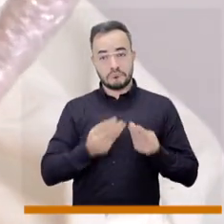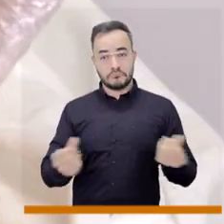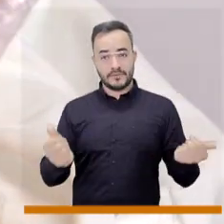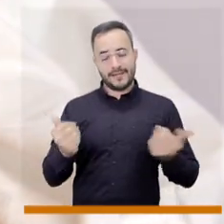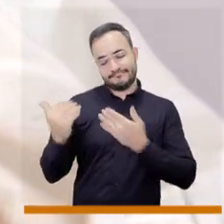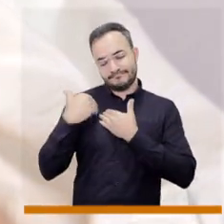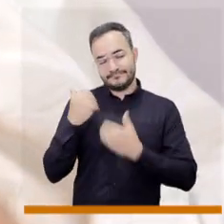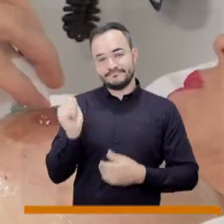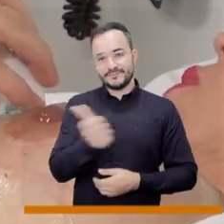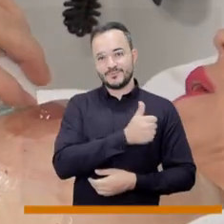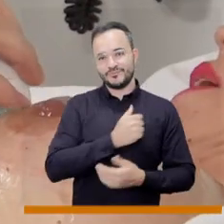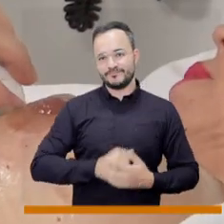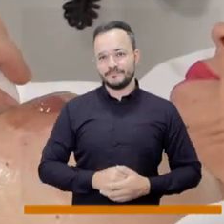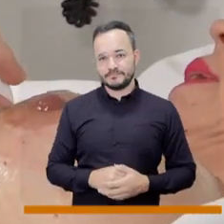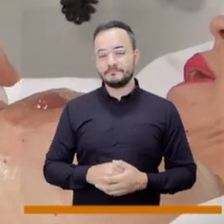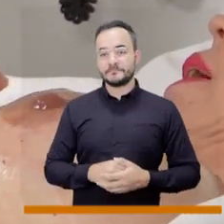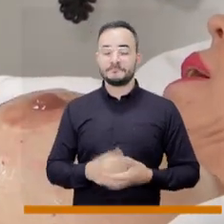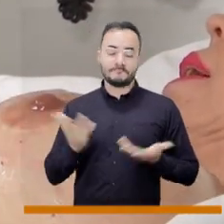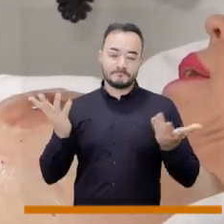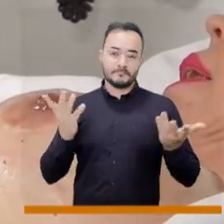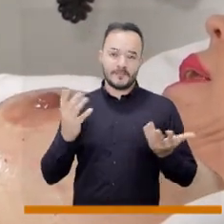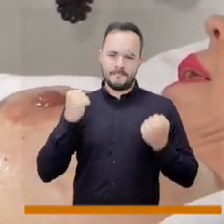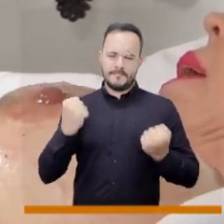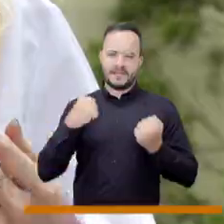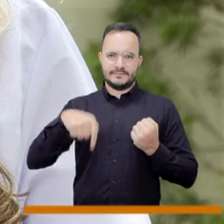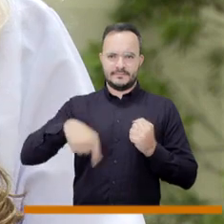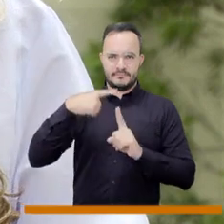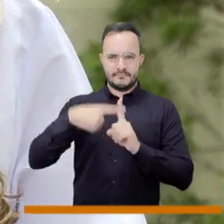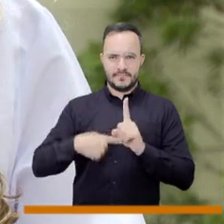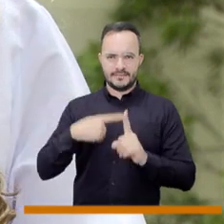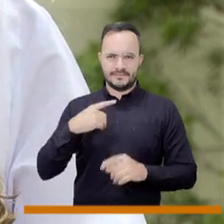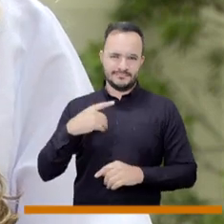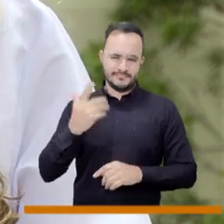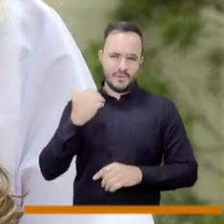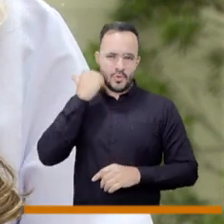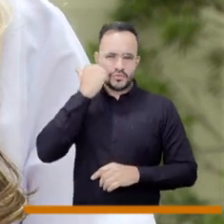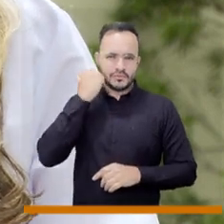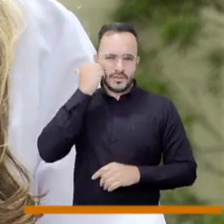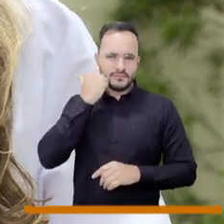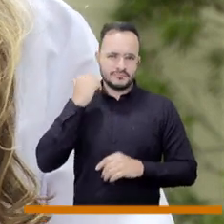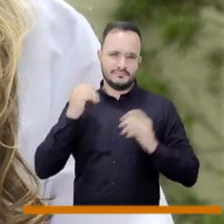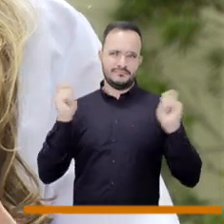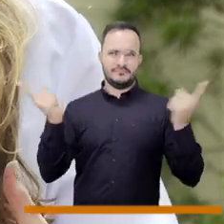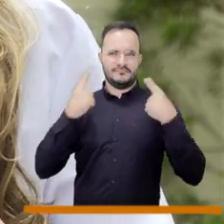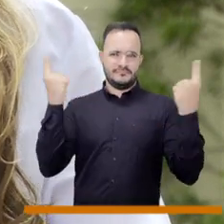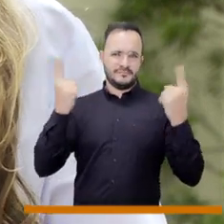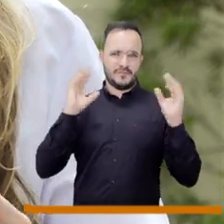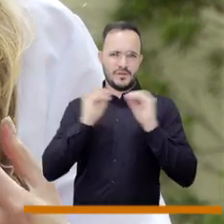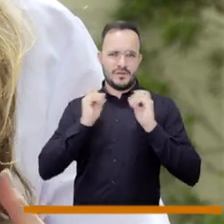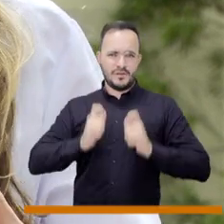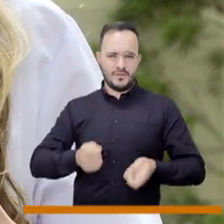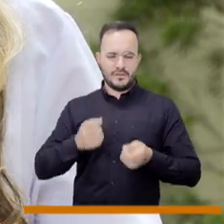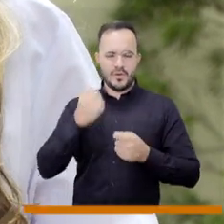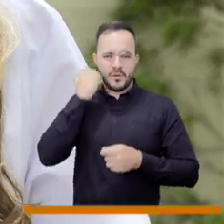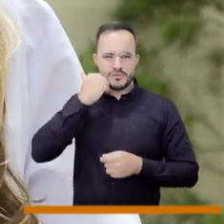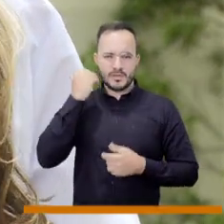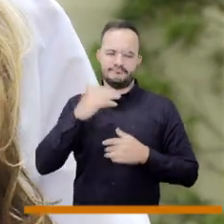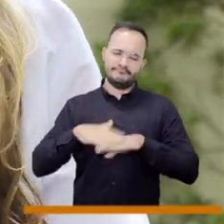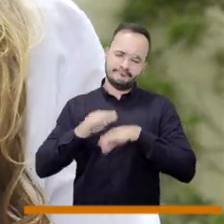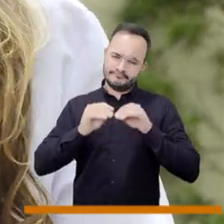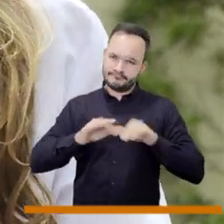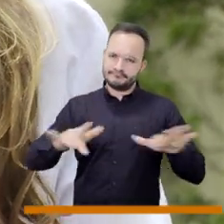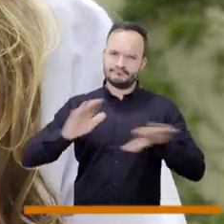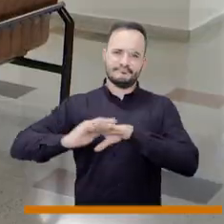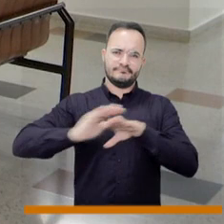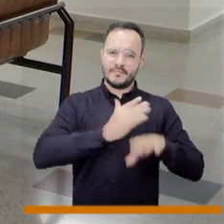sobrevivencia está en nuestras propias manos. Principalmente en este mes, el mes rosa, hacemos una invitación a todas las